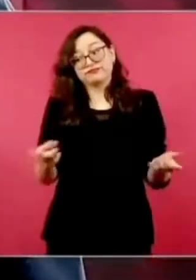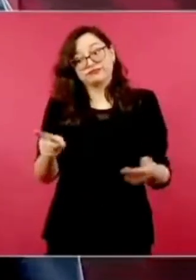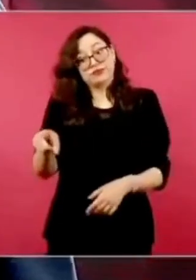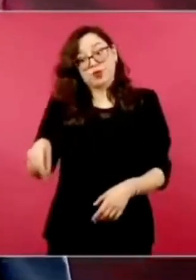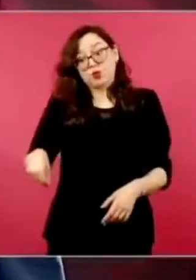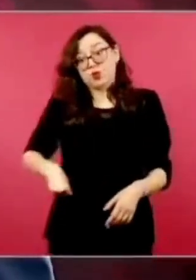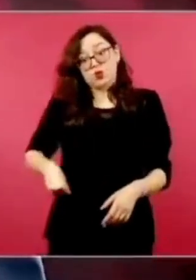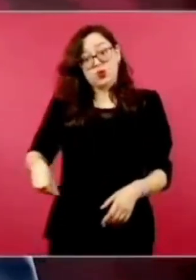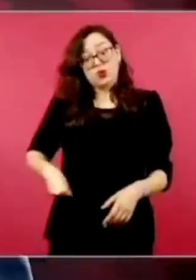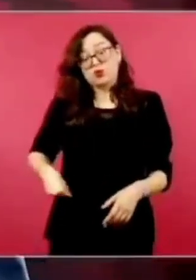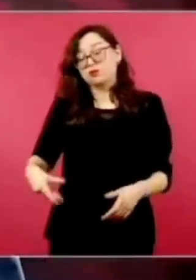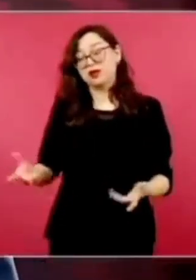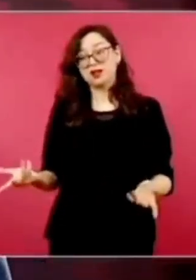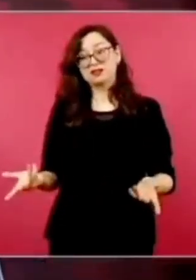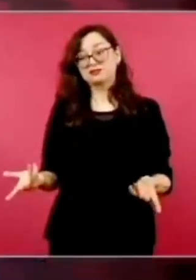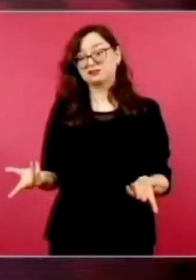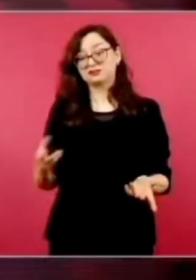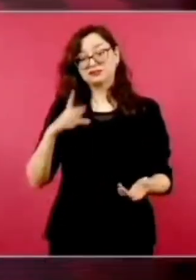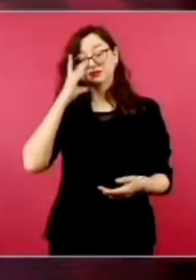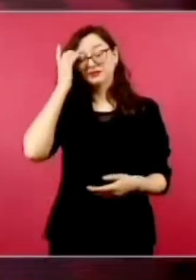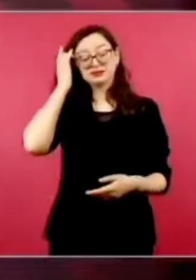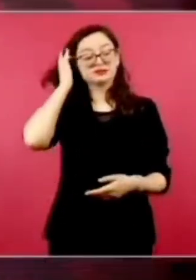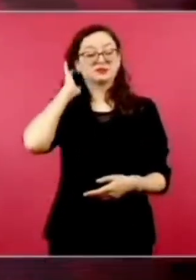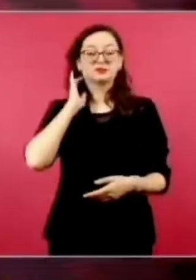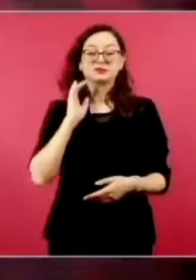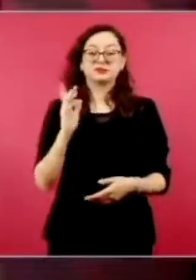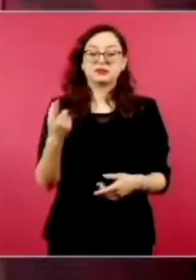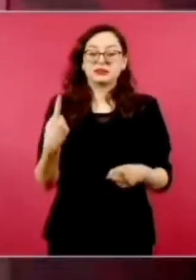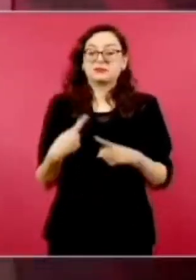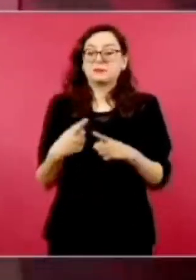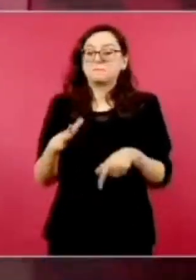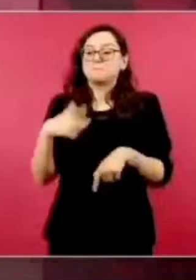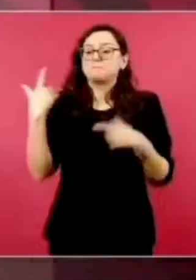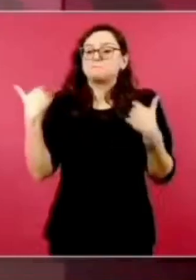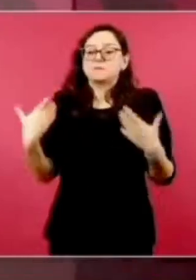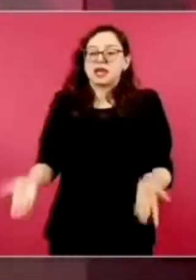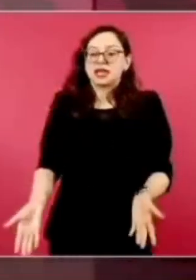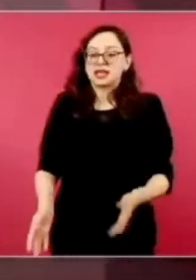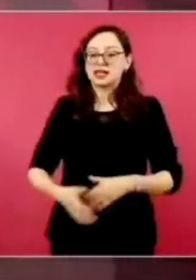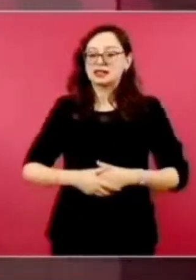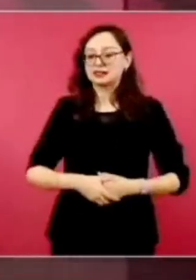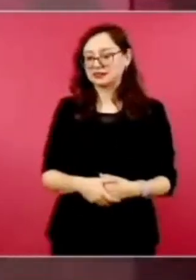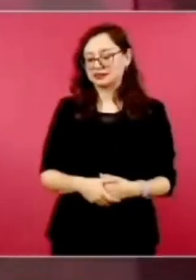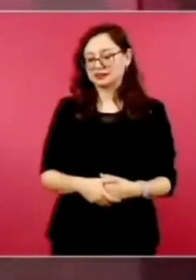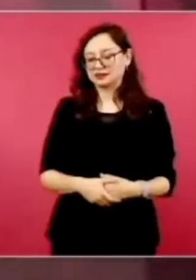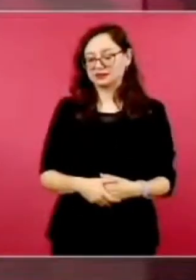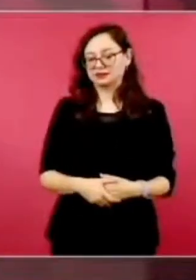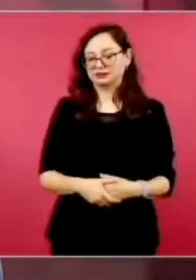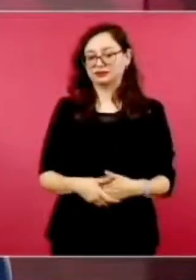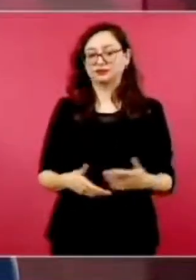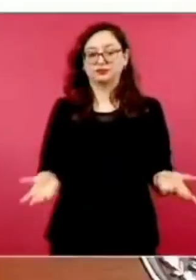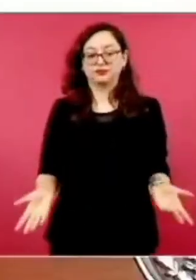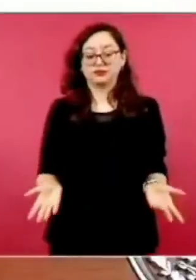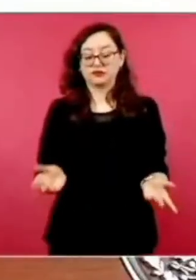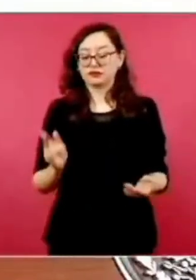Hay una revista, o sea, Proceso se fue eclipsando, ¿no?